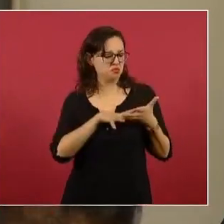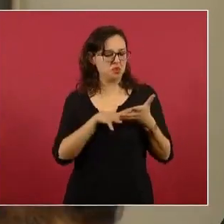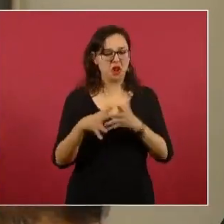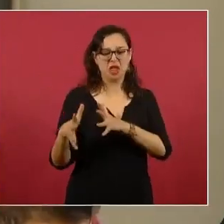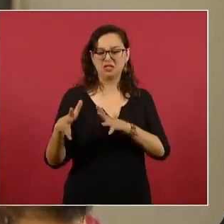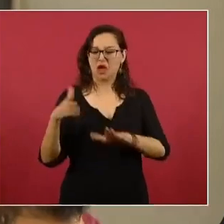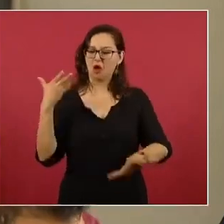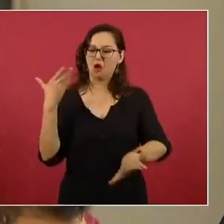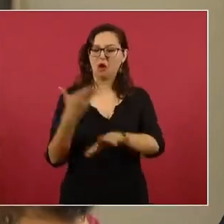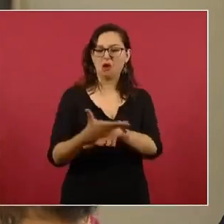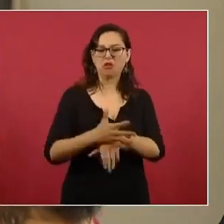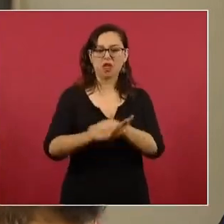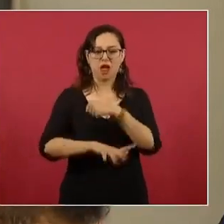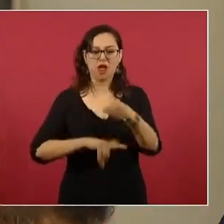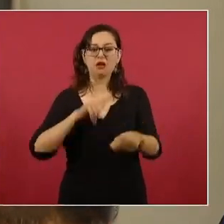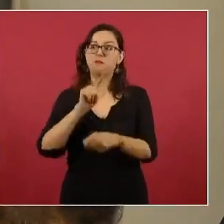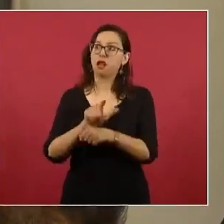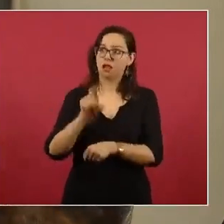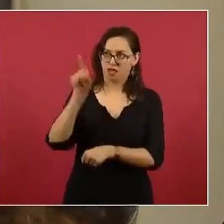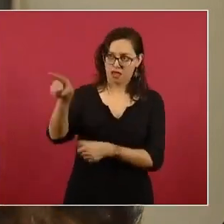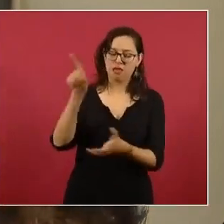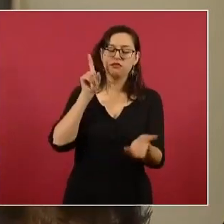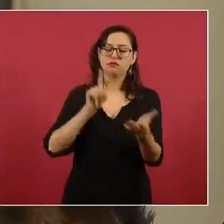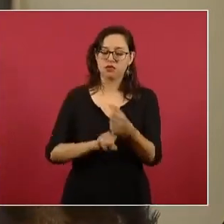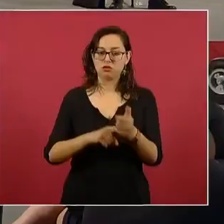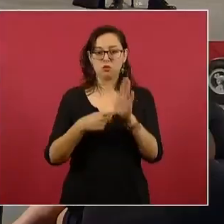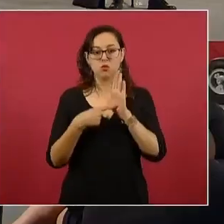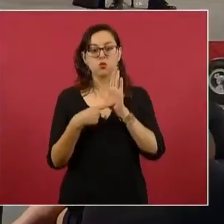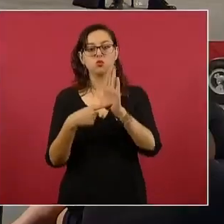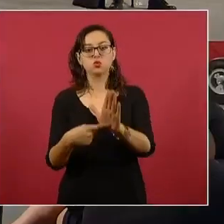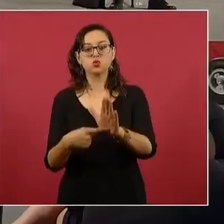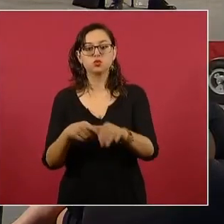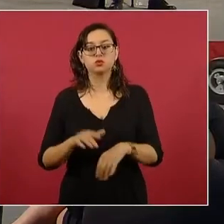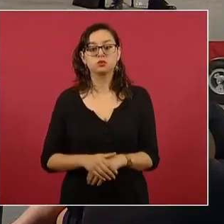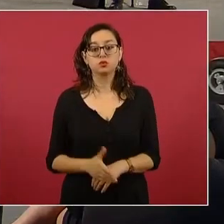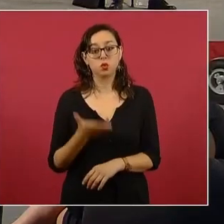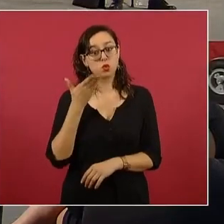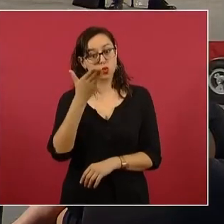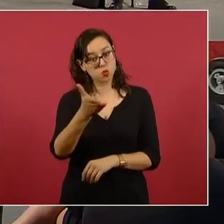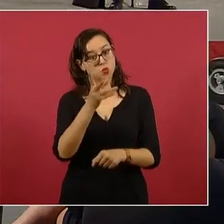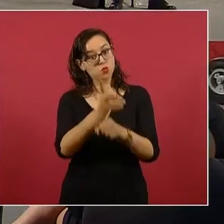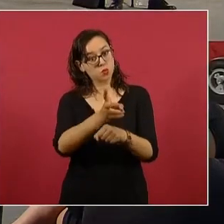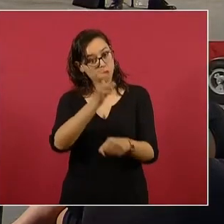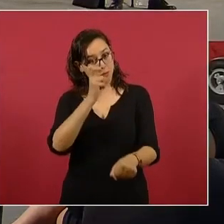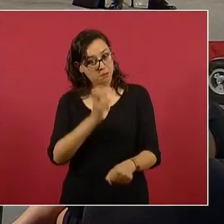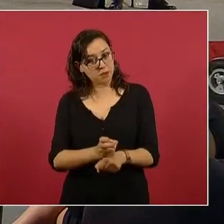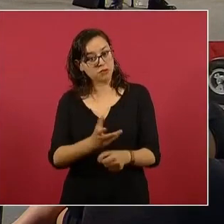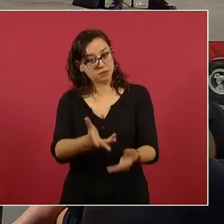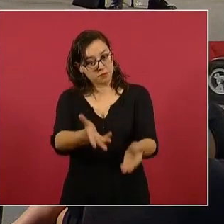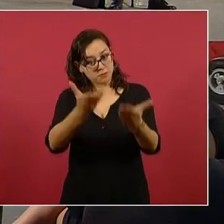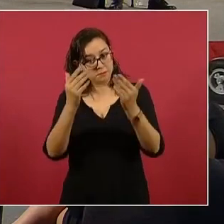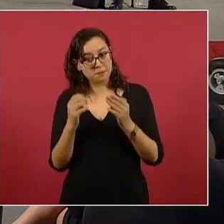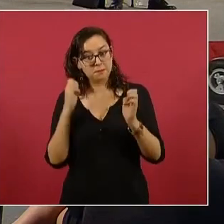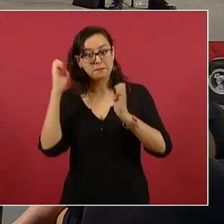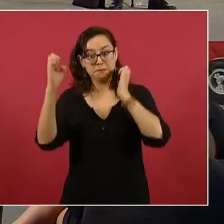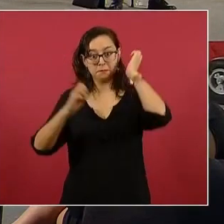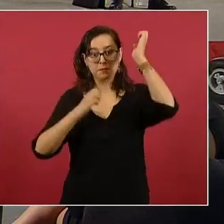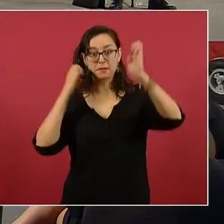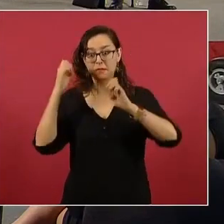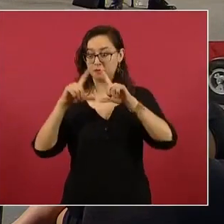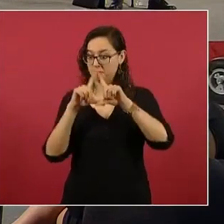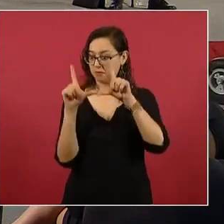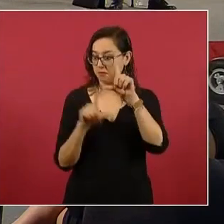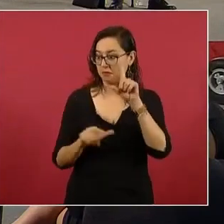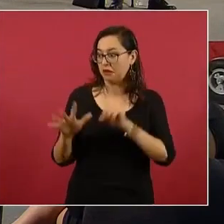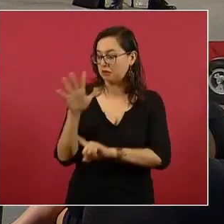en el Complejo Cultural Los Pinos. ¿Aceptaría usted la invitación a esta exposición, señor presidente? Otra realidad de nuestro